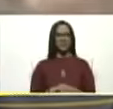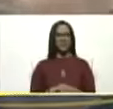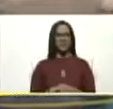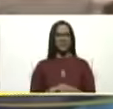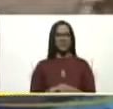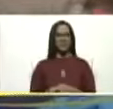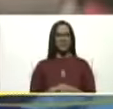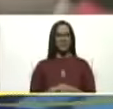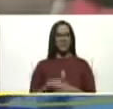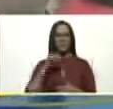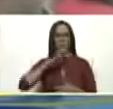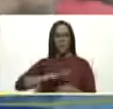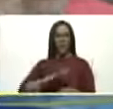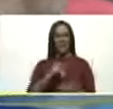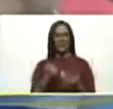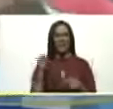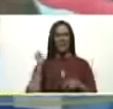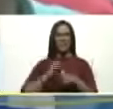porque estaba descuidado.